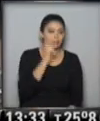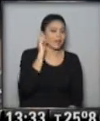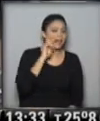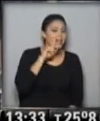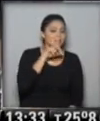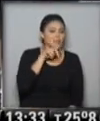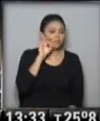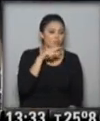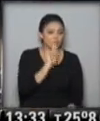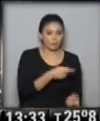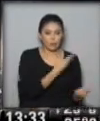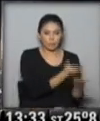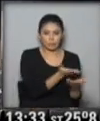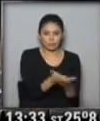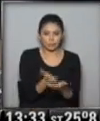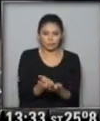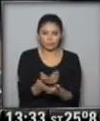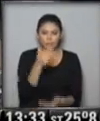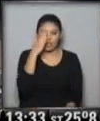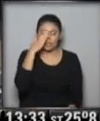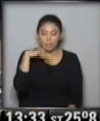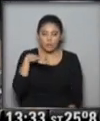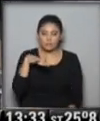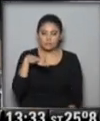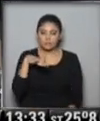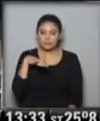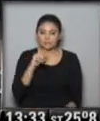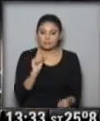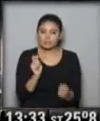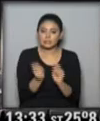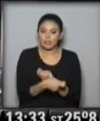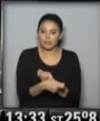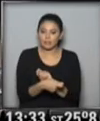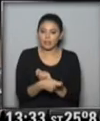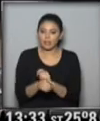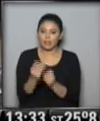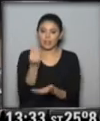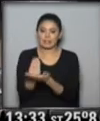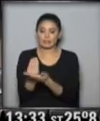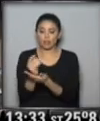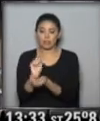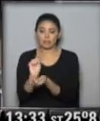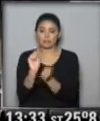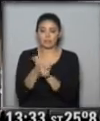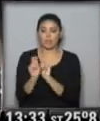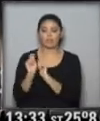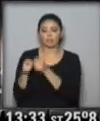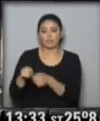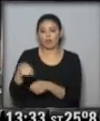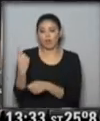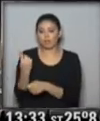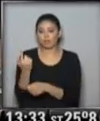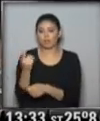presentando después requieran esta candidatura y proponen a d'alema que estaba en mali